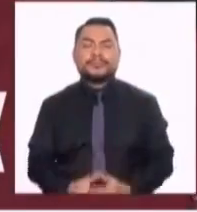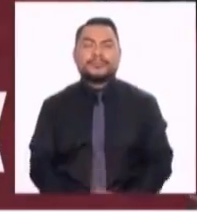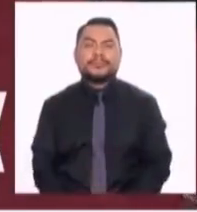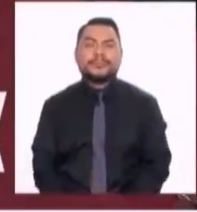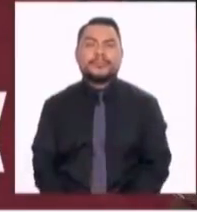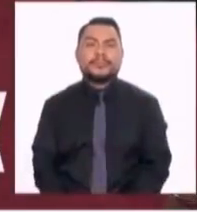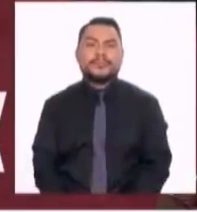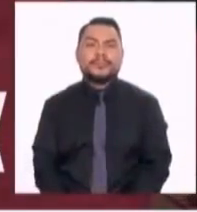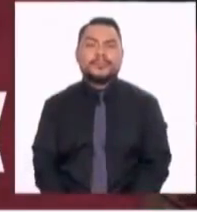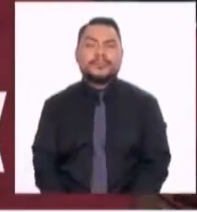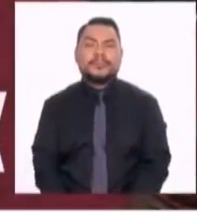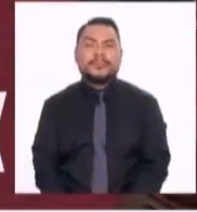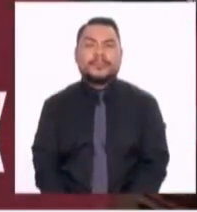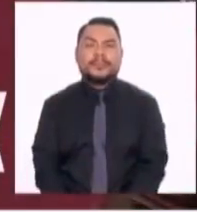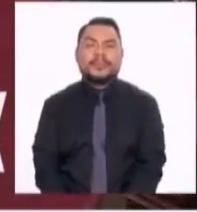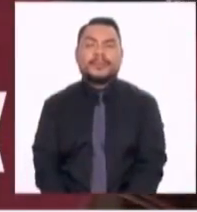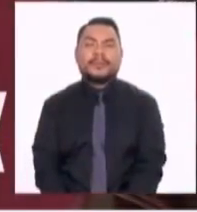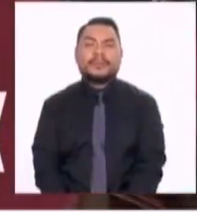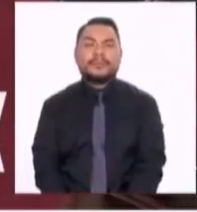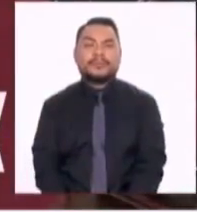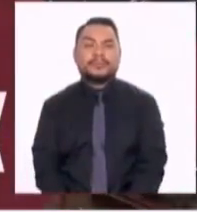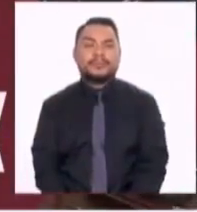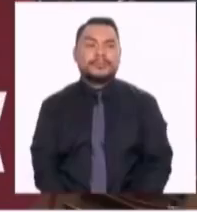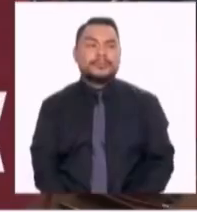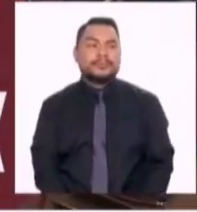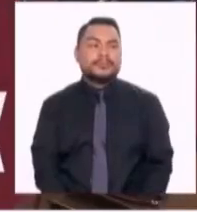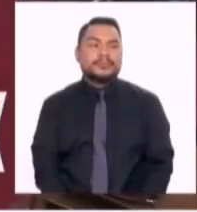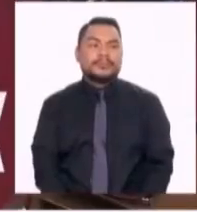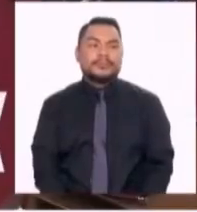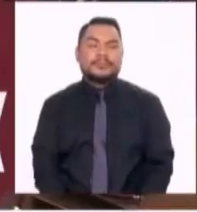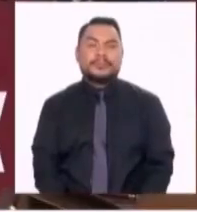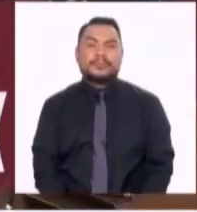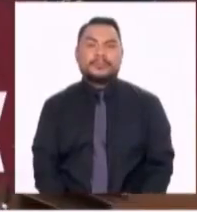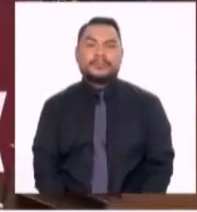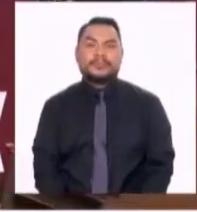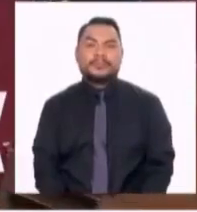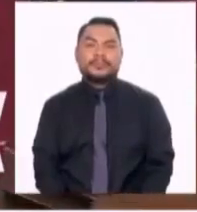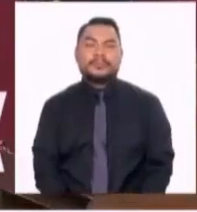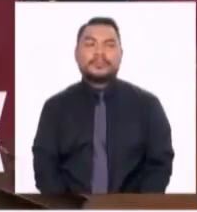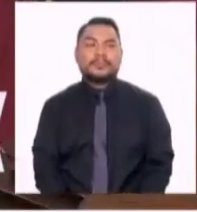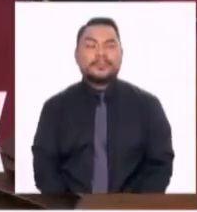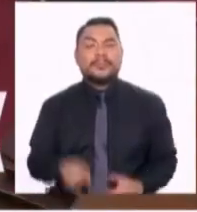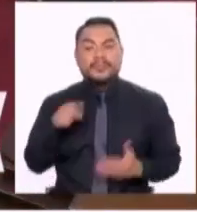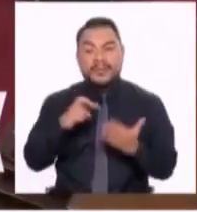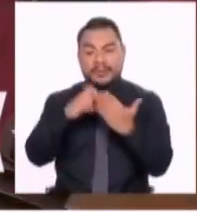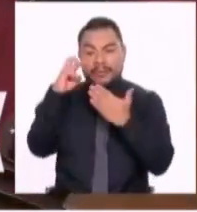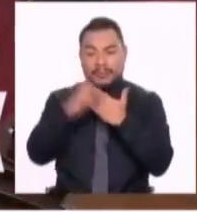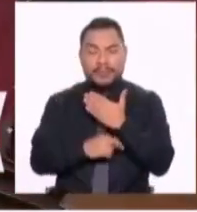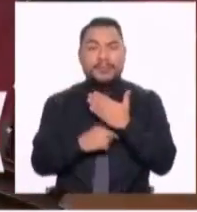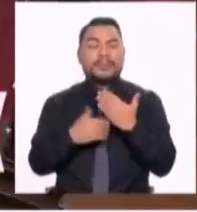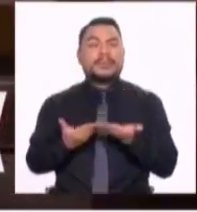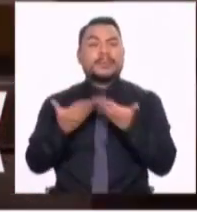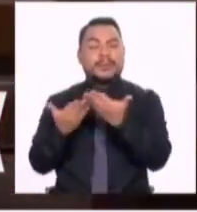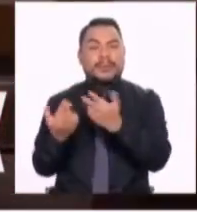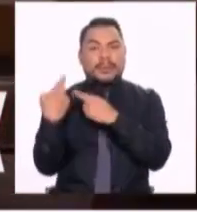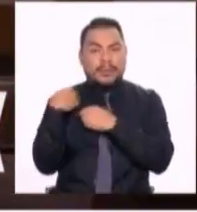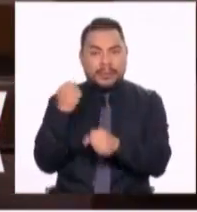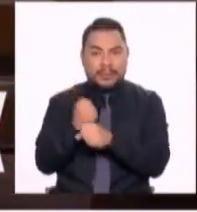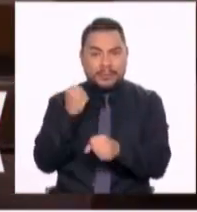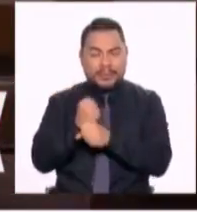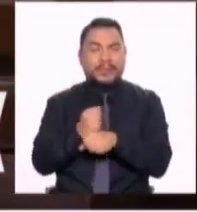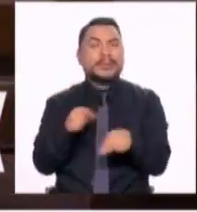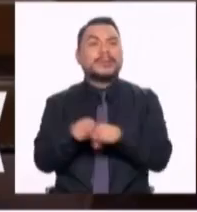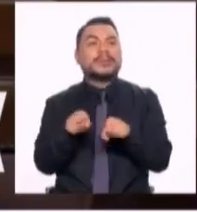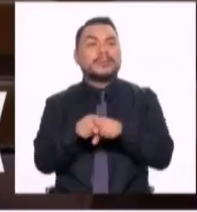discurso. Pero no se trata de lo que nosotros podamos pensar, sino lo que queremos analizar con usted, el presidente del Frente de Defensa de los Intereses de Lambayeque, César Benavides,